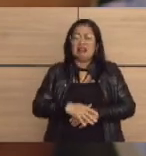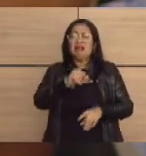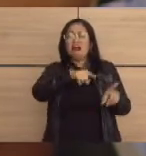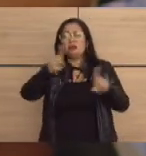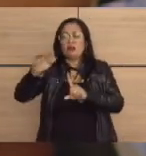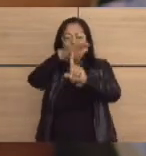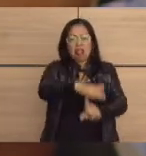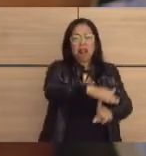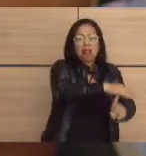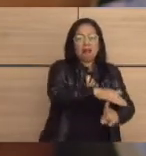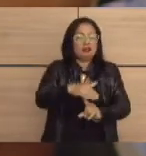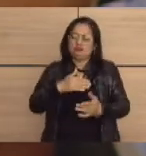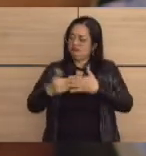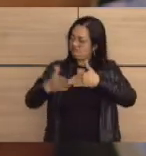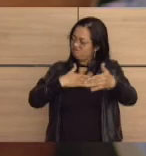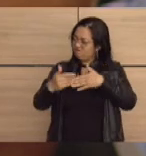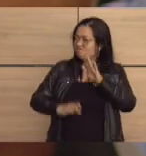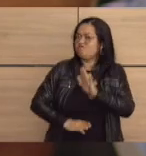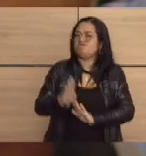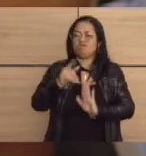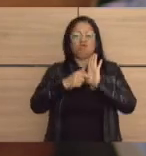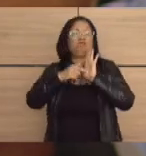tantas exclusiones también la sociedad mexicana.